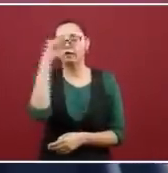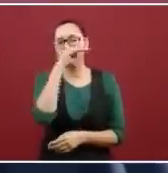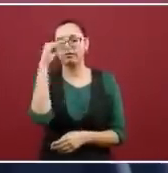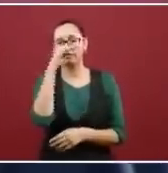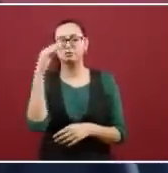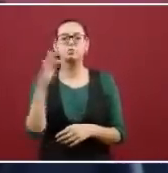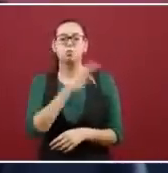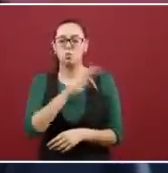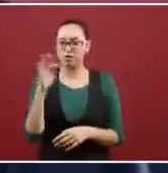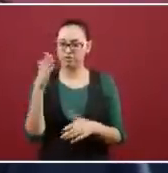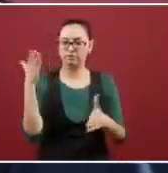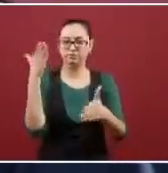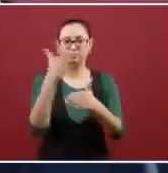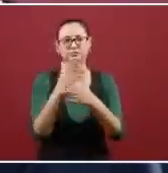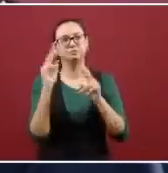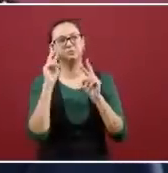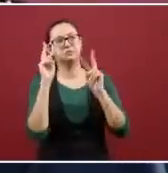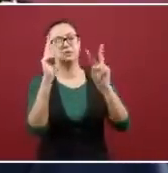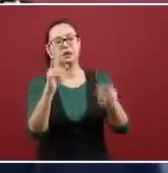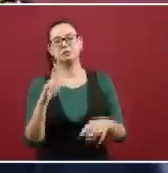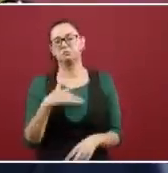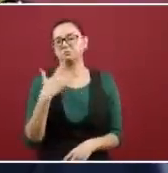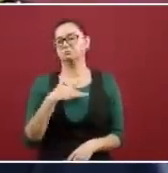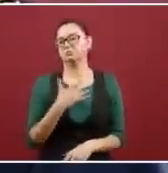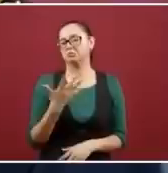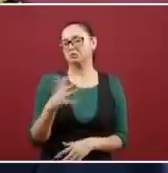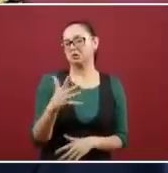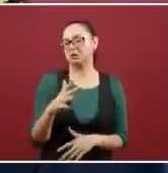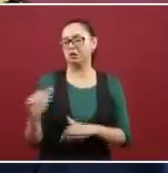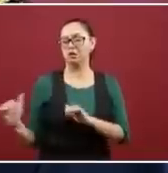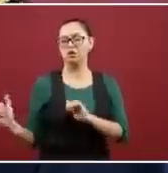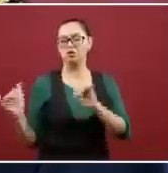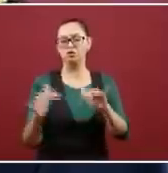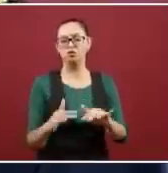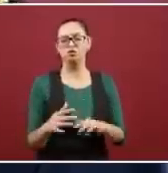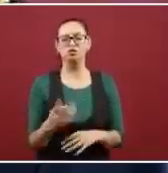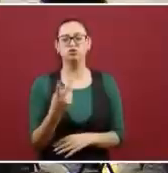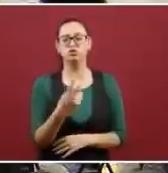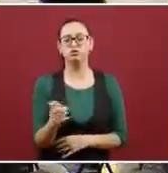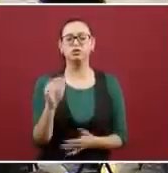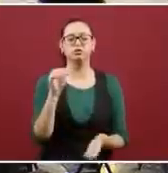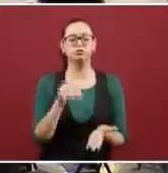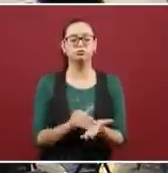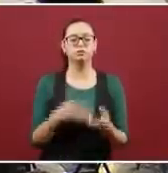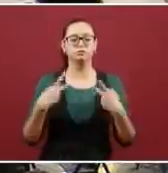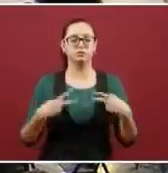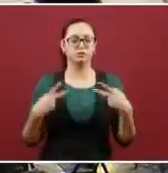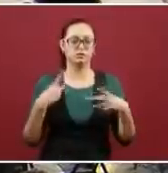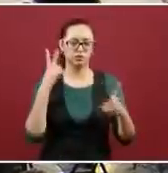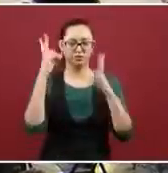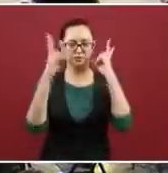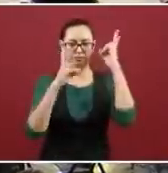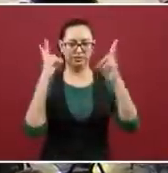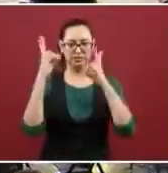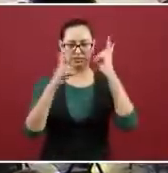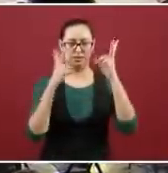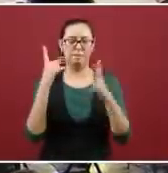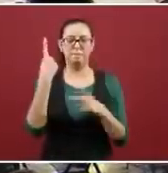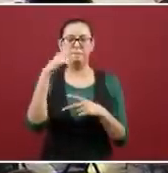Esperamos unos 200,000 visitantes a este evento de cierre de la